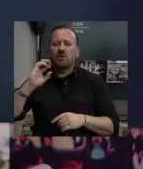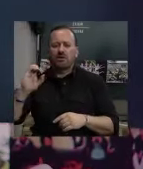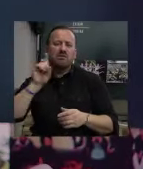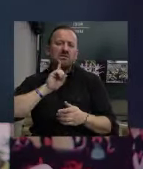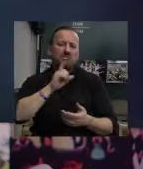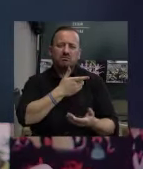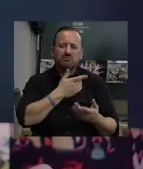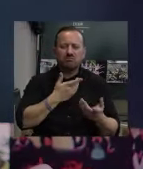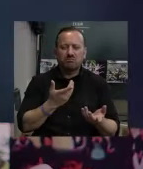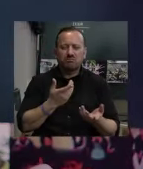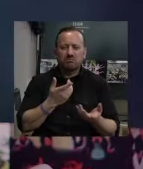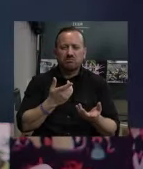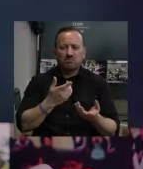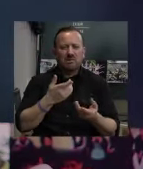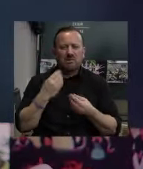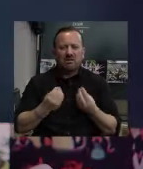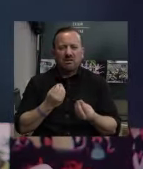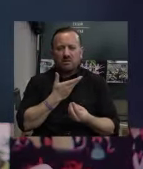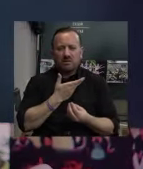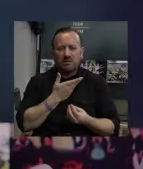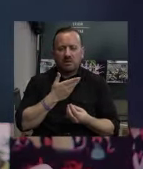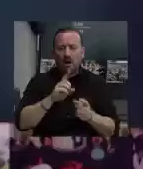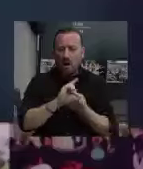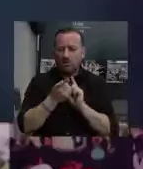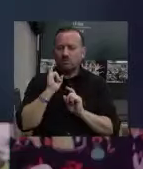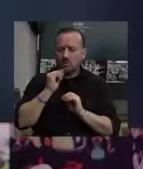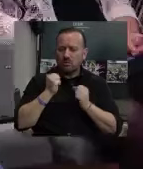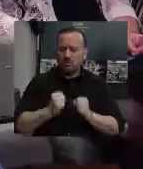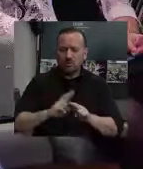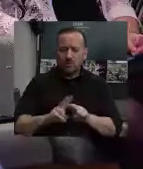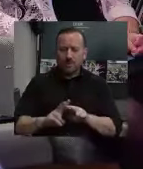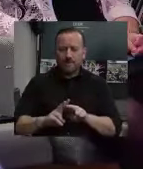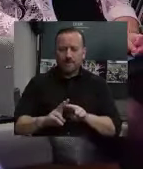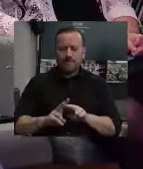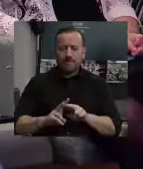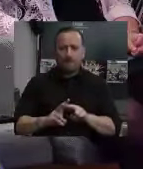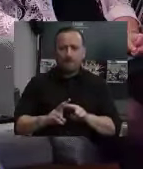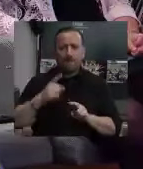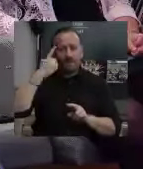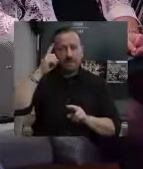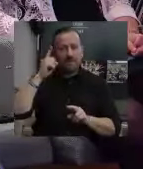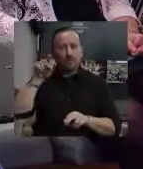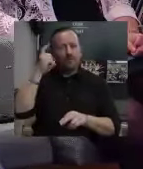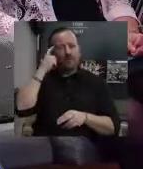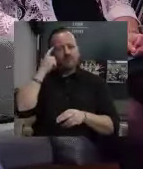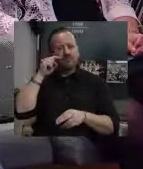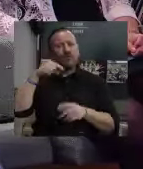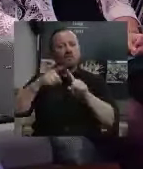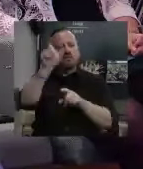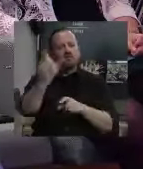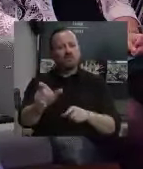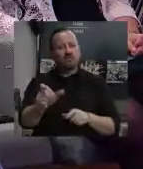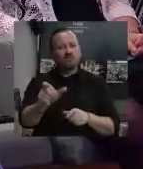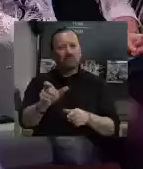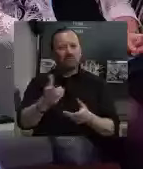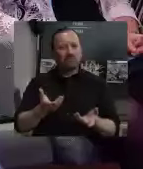etcétera eso qué significa que los cambios sí se pueden pero creyendo en el otro esto es un poco